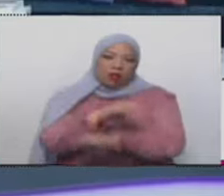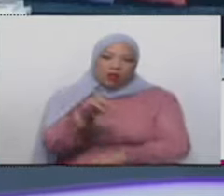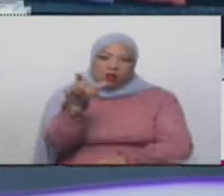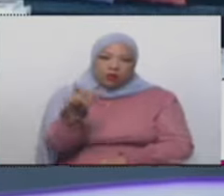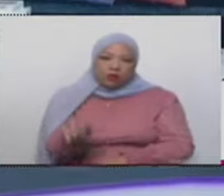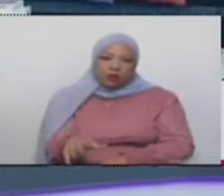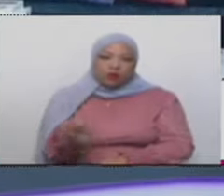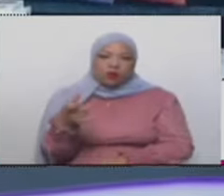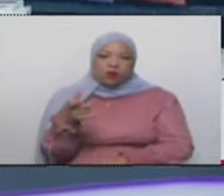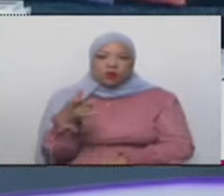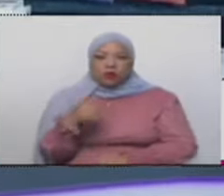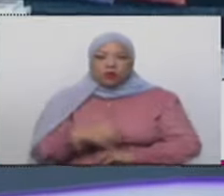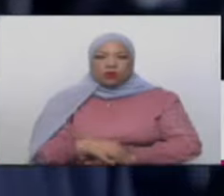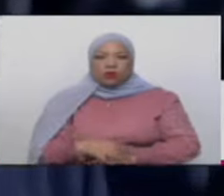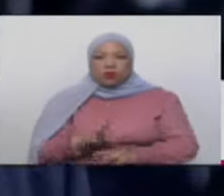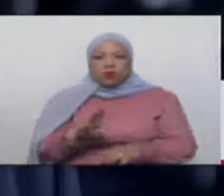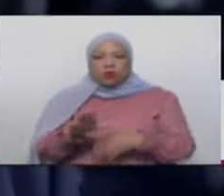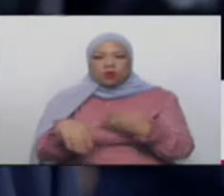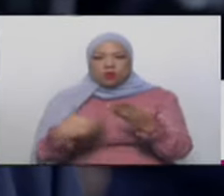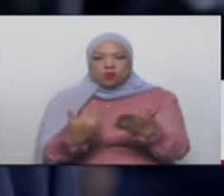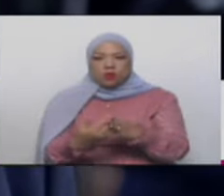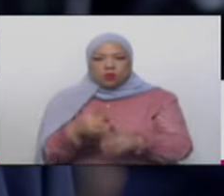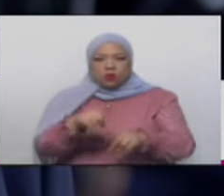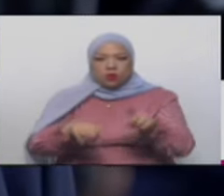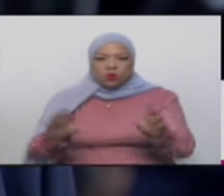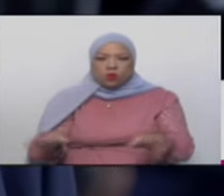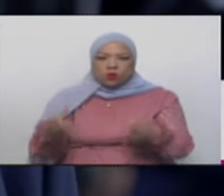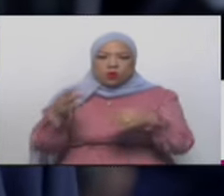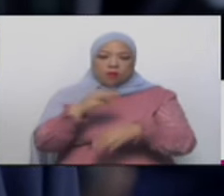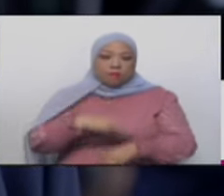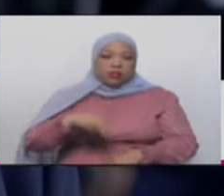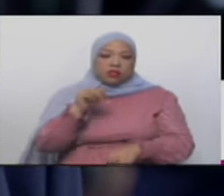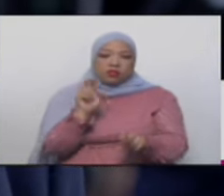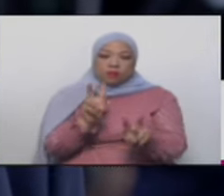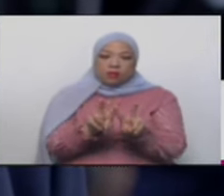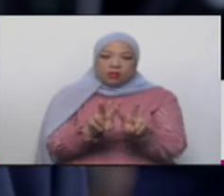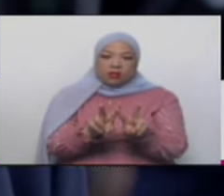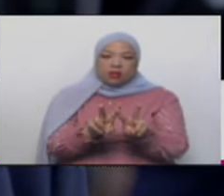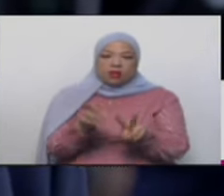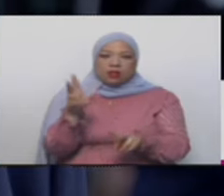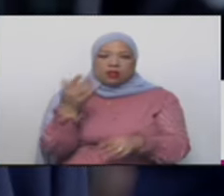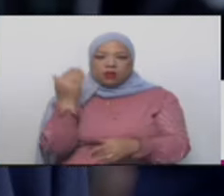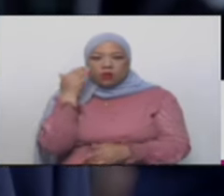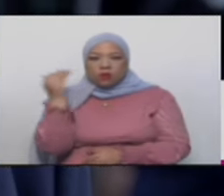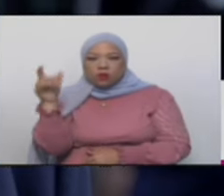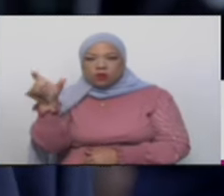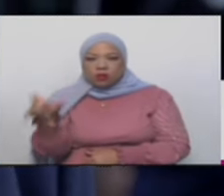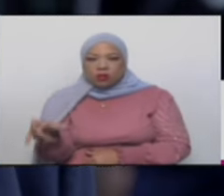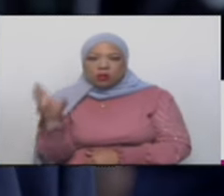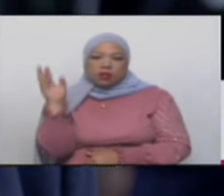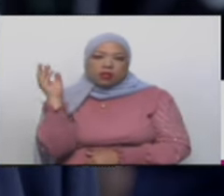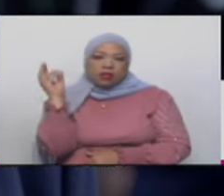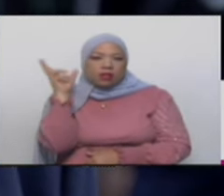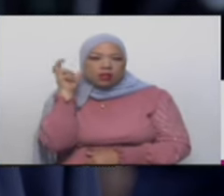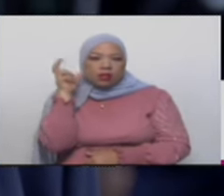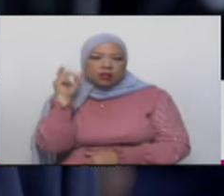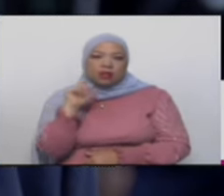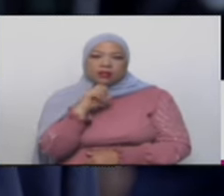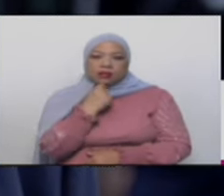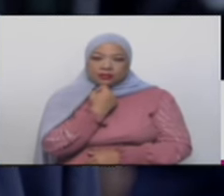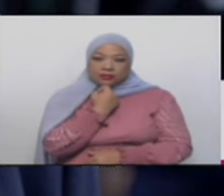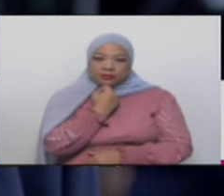por aquí en la avenida Bolívar entregando uno de los edificios de la Gran Misión Vivienda. Y él se acercó y me dijo algo. ¿Te das cuenta,